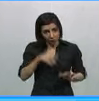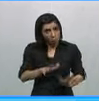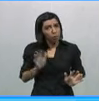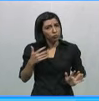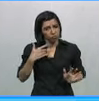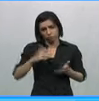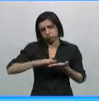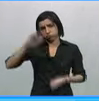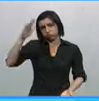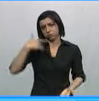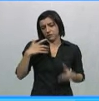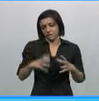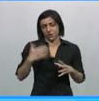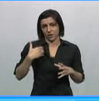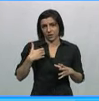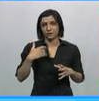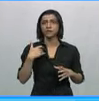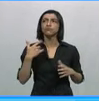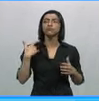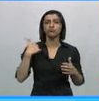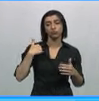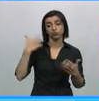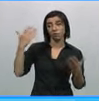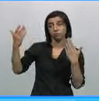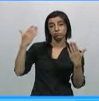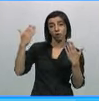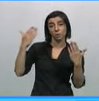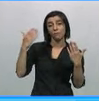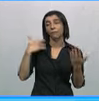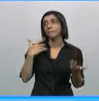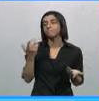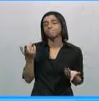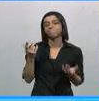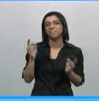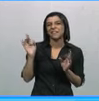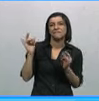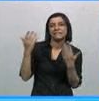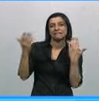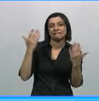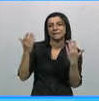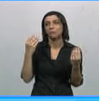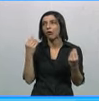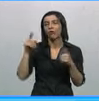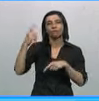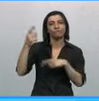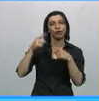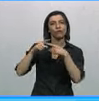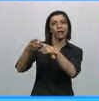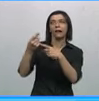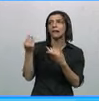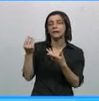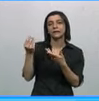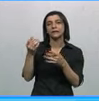cuando vos los comparás con las ligas que vos decís, es medio complicado porque en esas ligas, por lo general, los